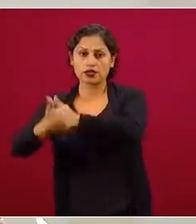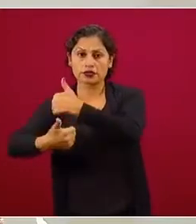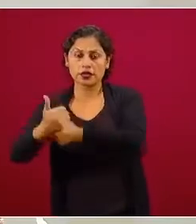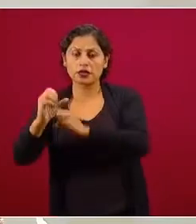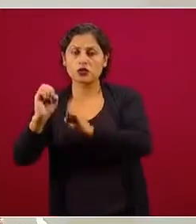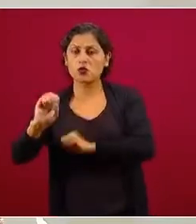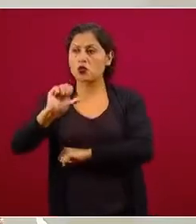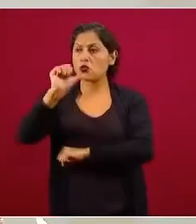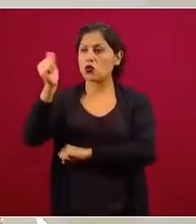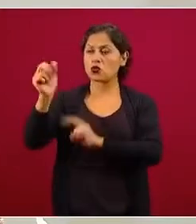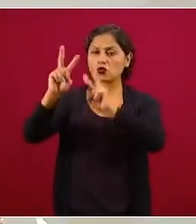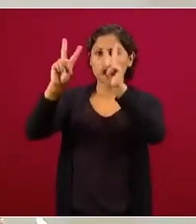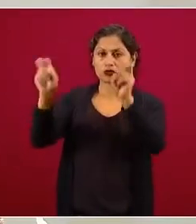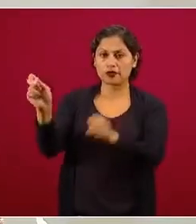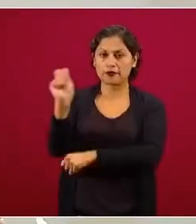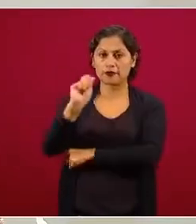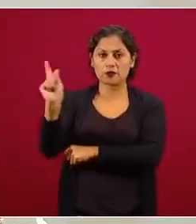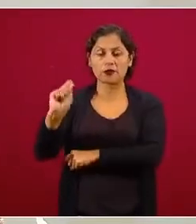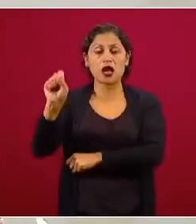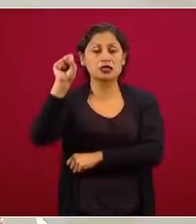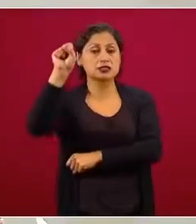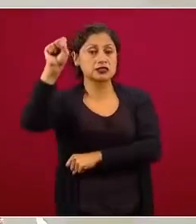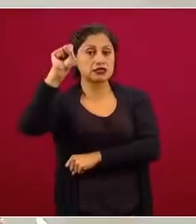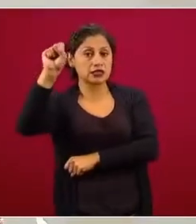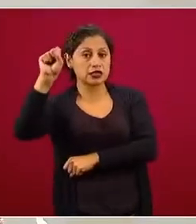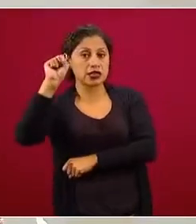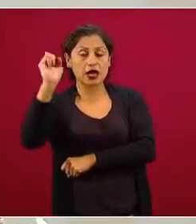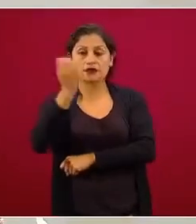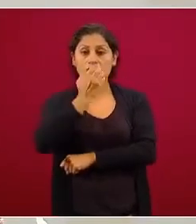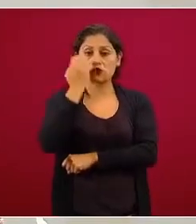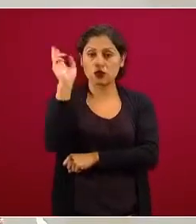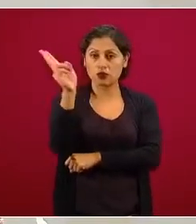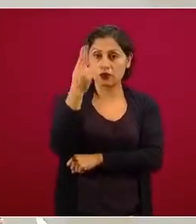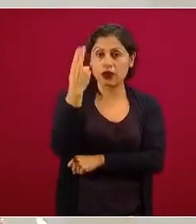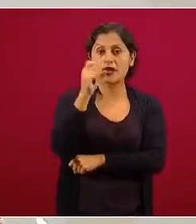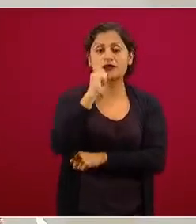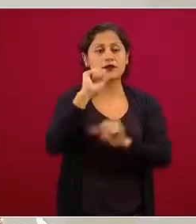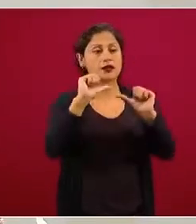otras profesiones, sindicatos, academia y organizaciones de la sociedad civil.